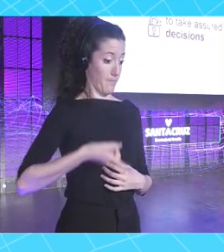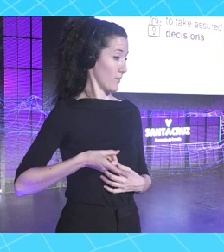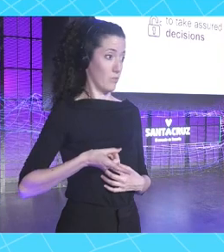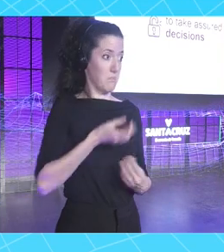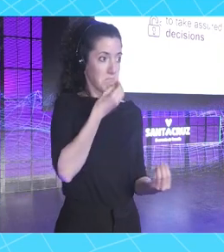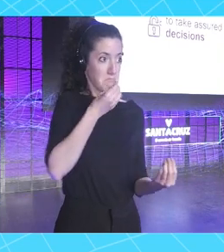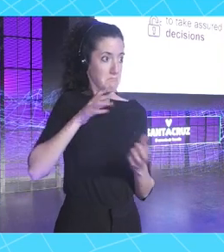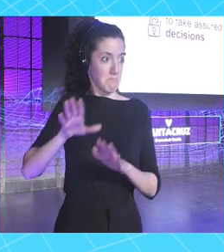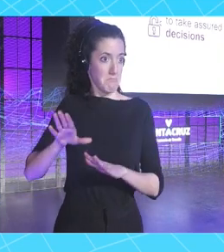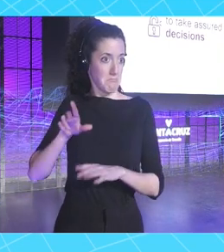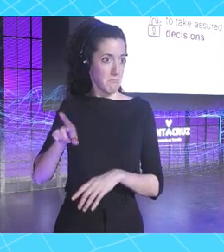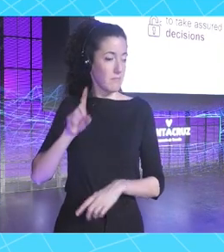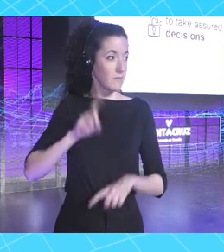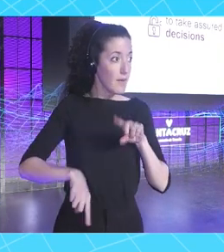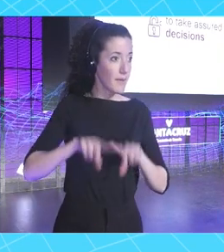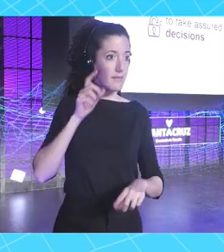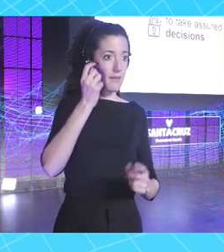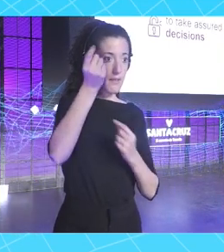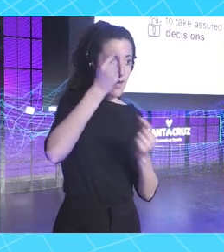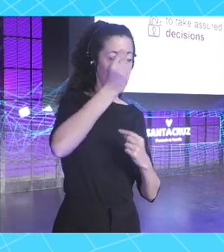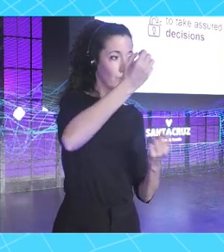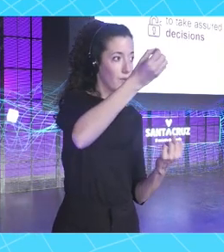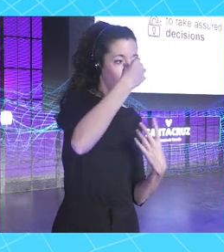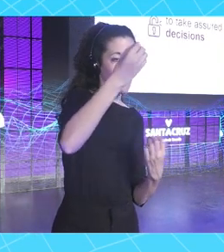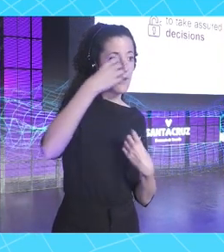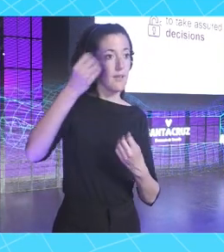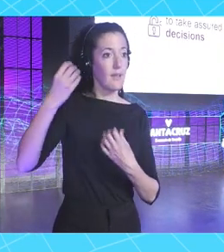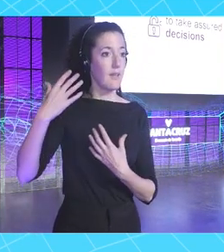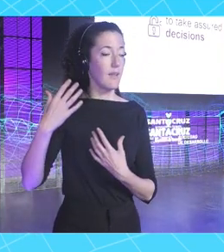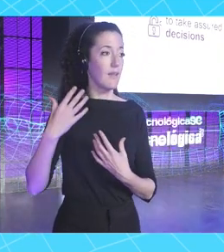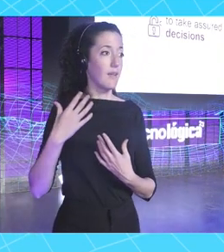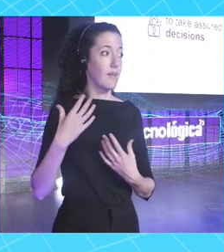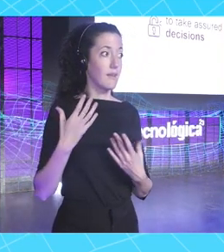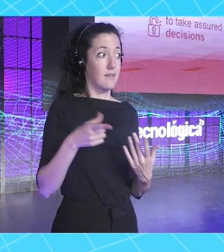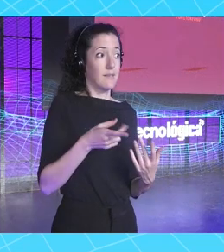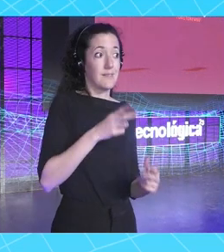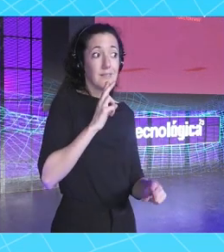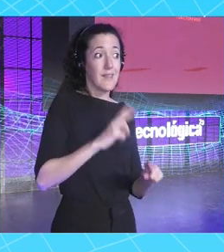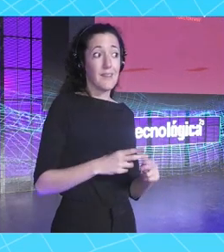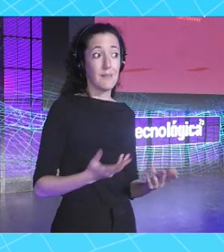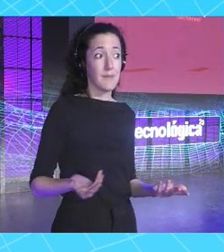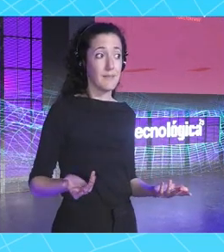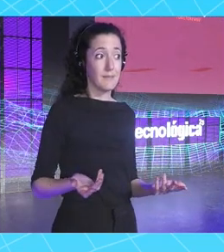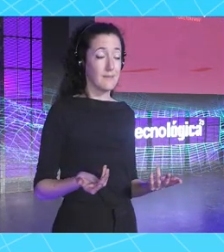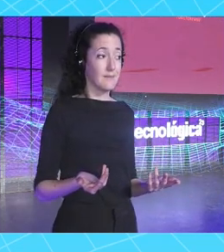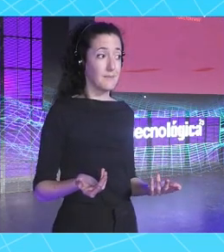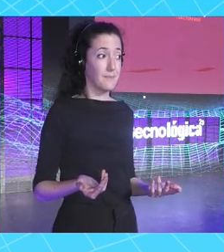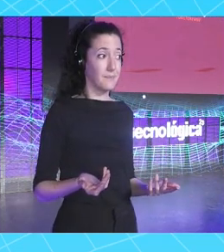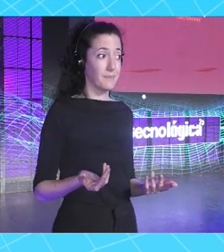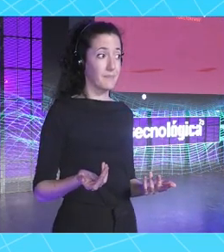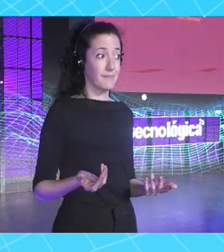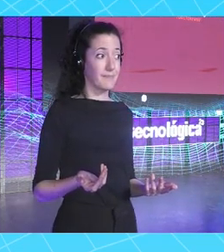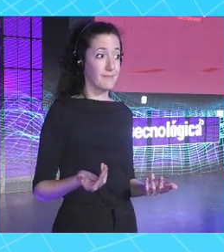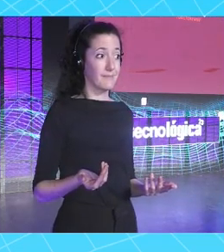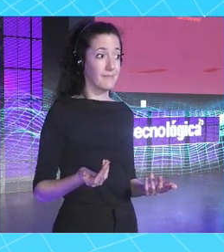en función de los datos que tomamos pues lo que estamos haciendo es ir hacia una